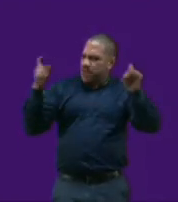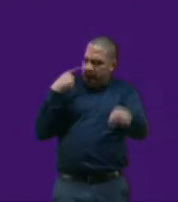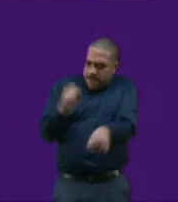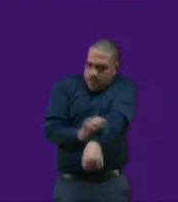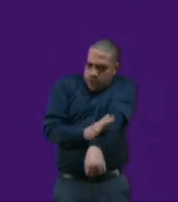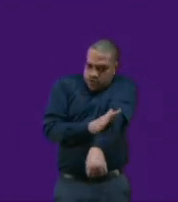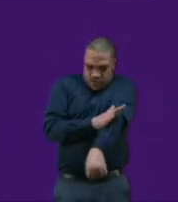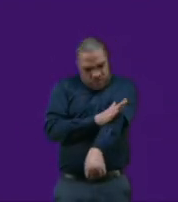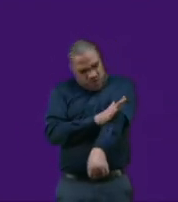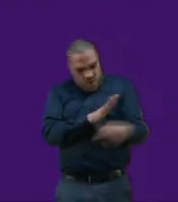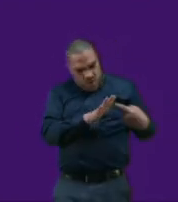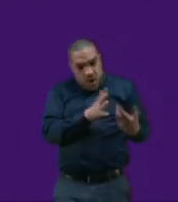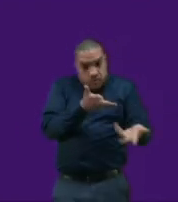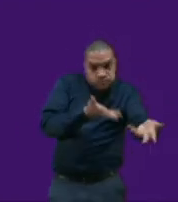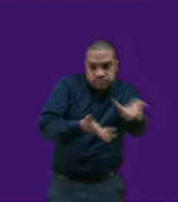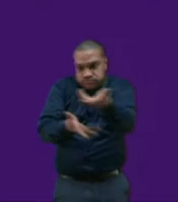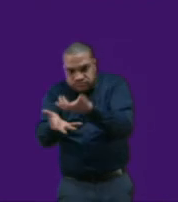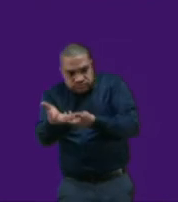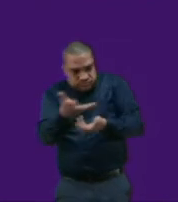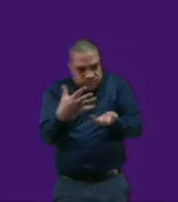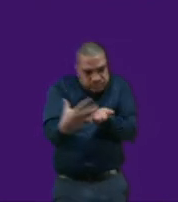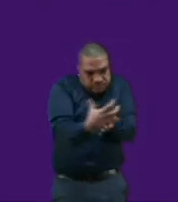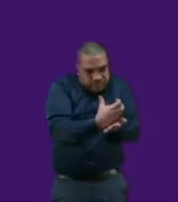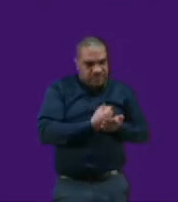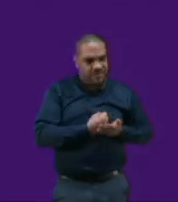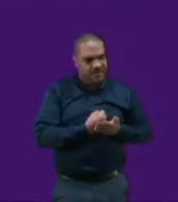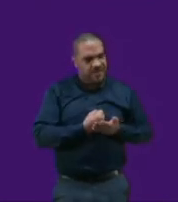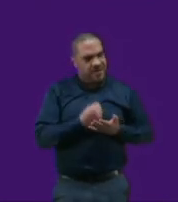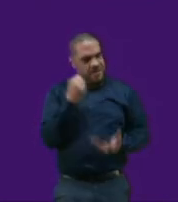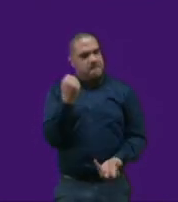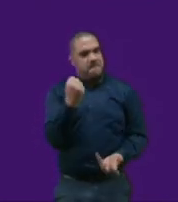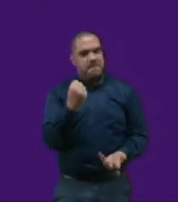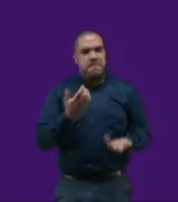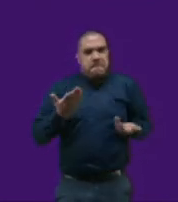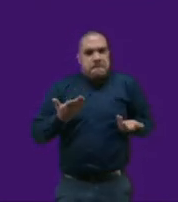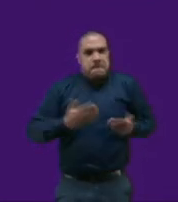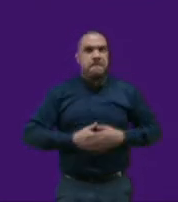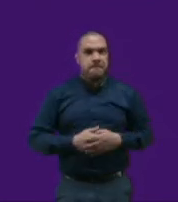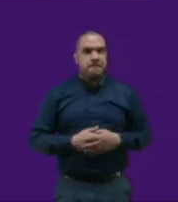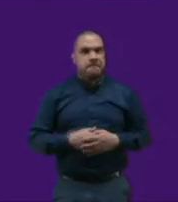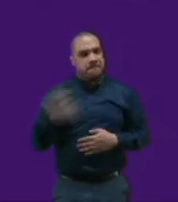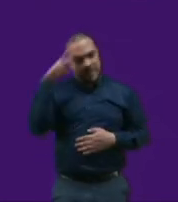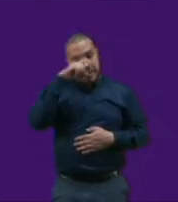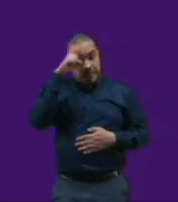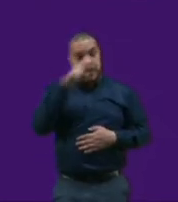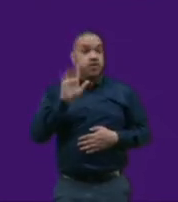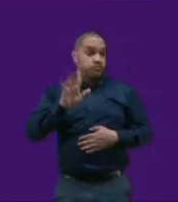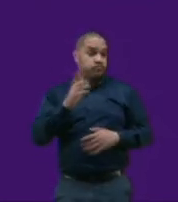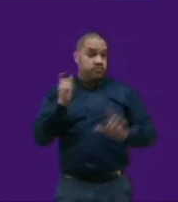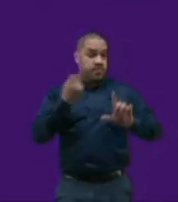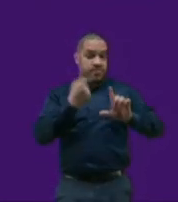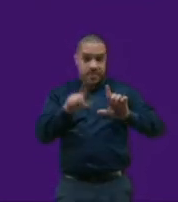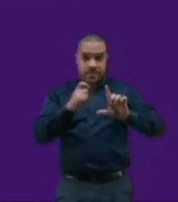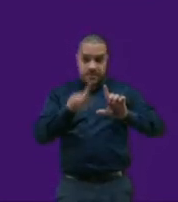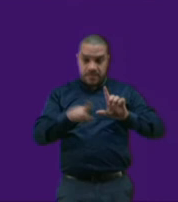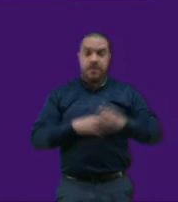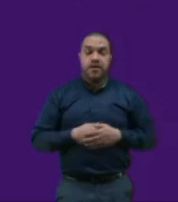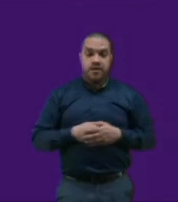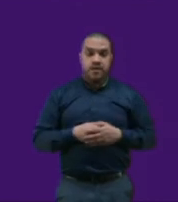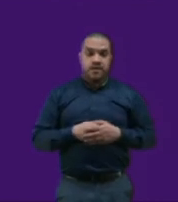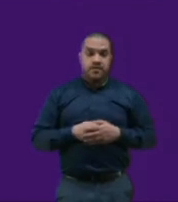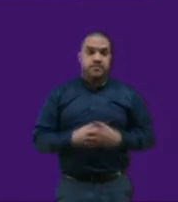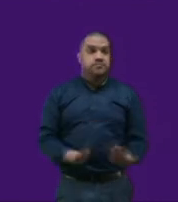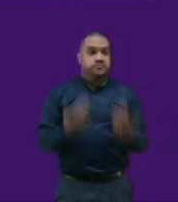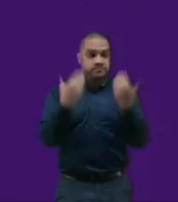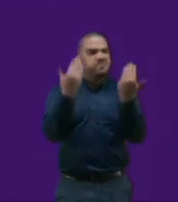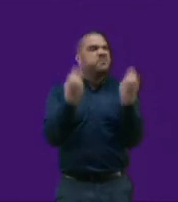pero sí creo que, pues, de alguna manera el mundo digital facilita que las personas transmitan